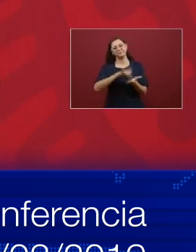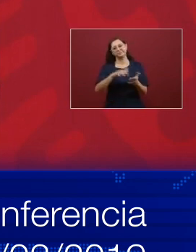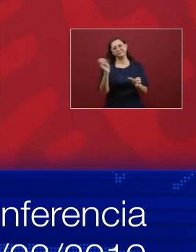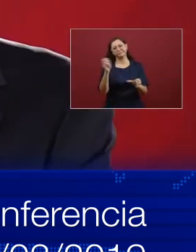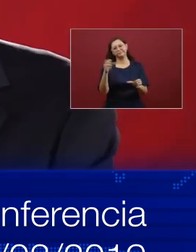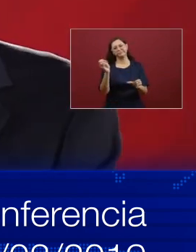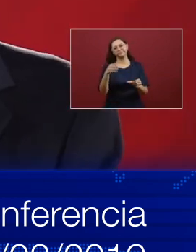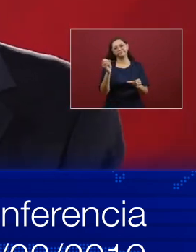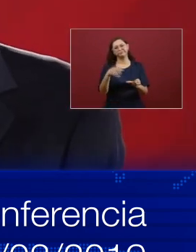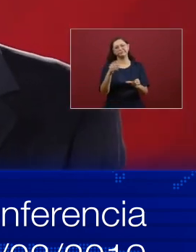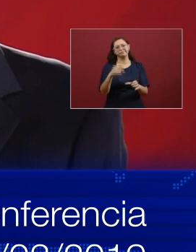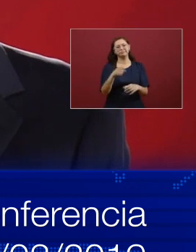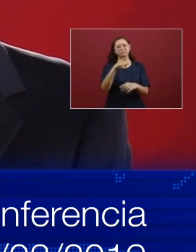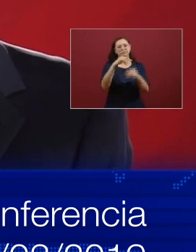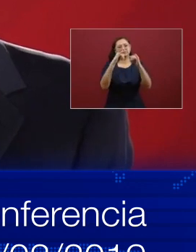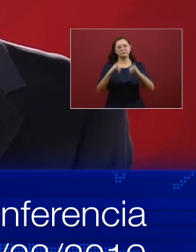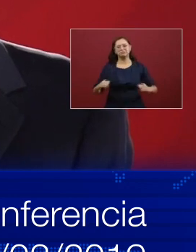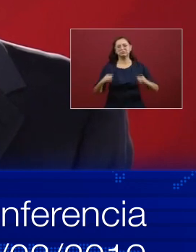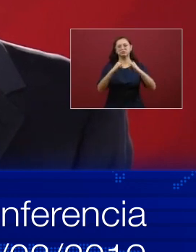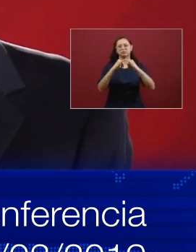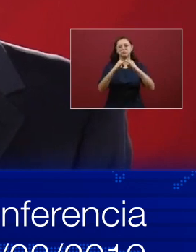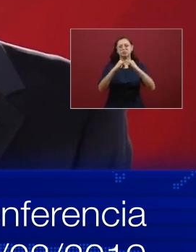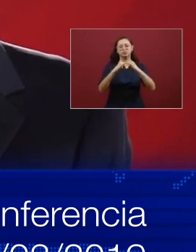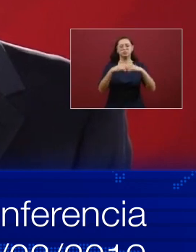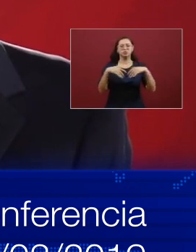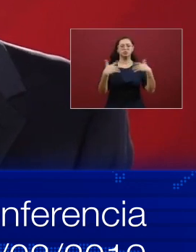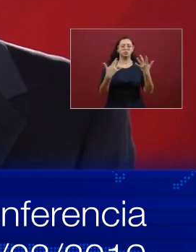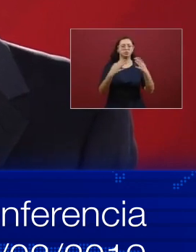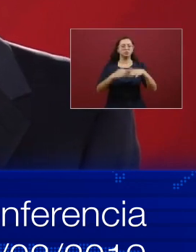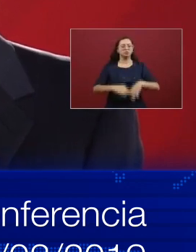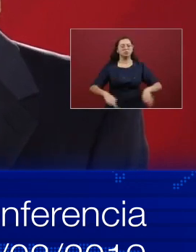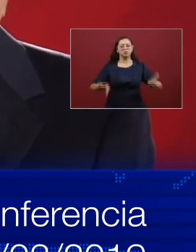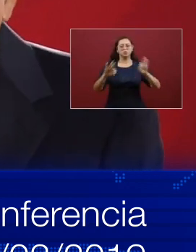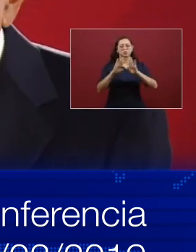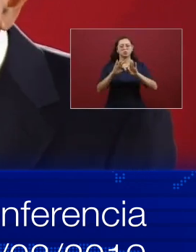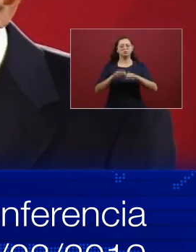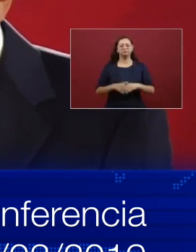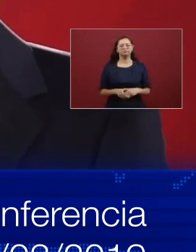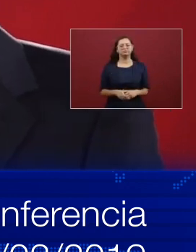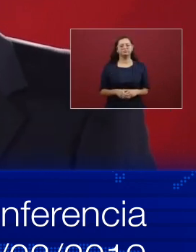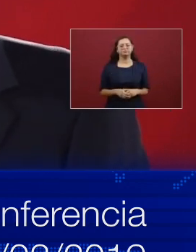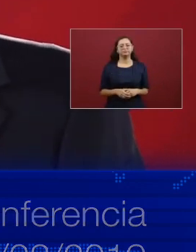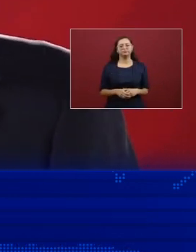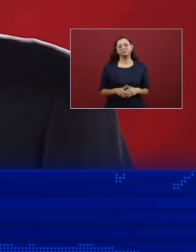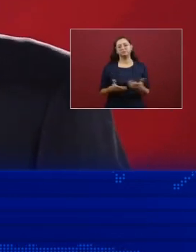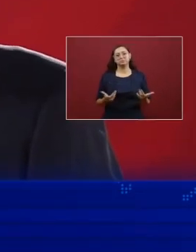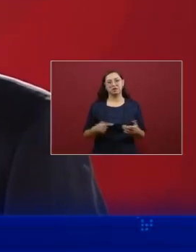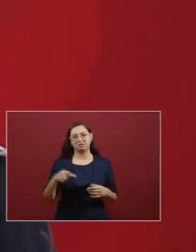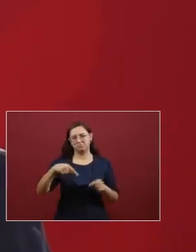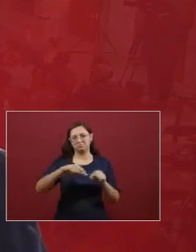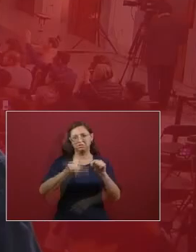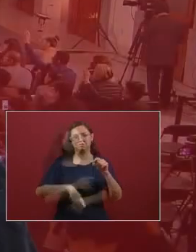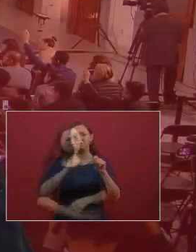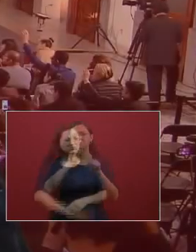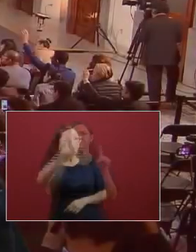una institución muy importante en México y en el mundo.